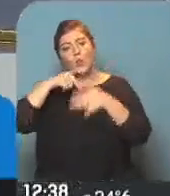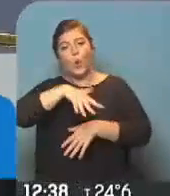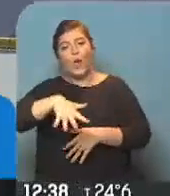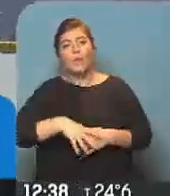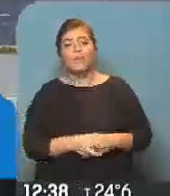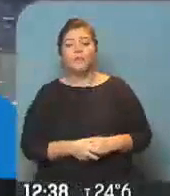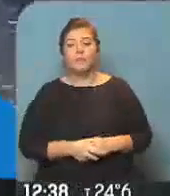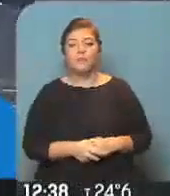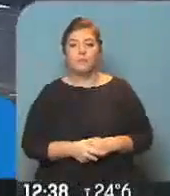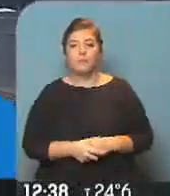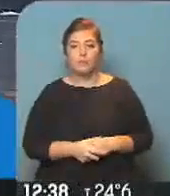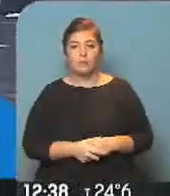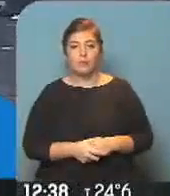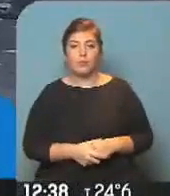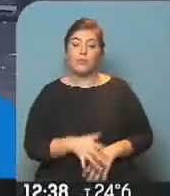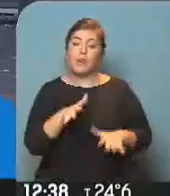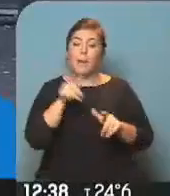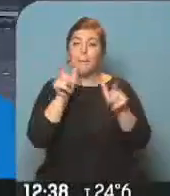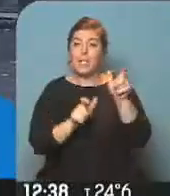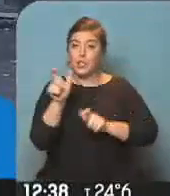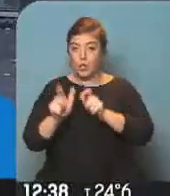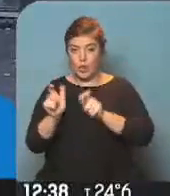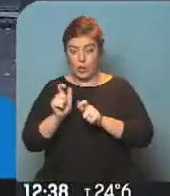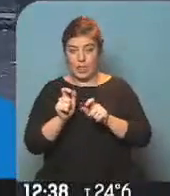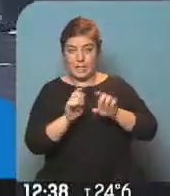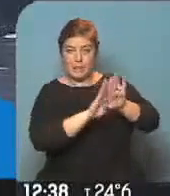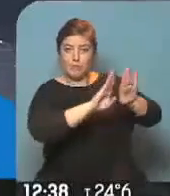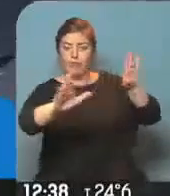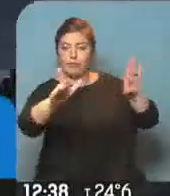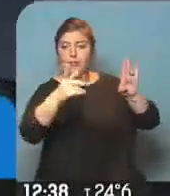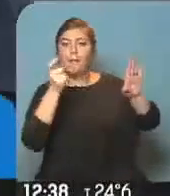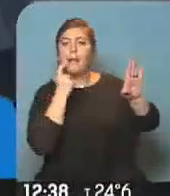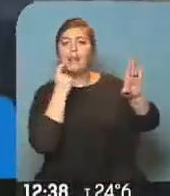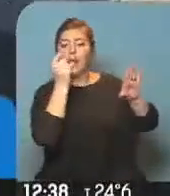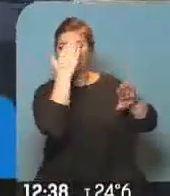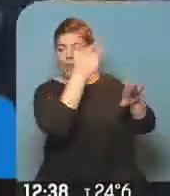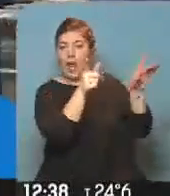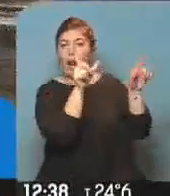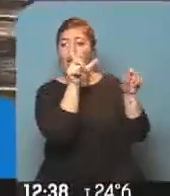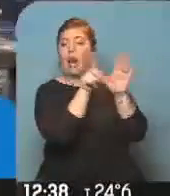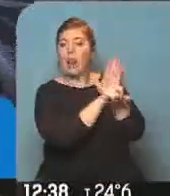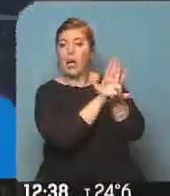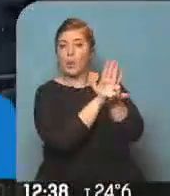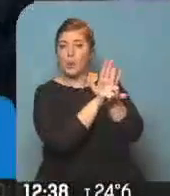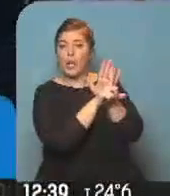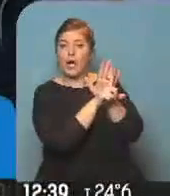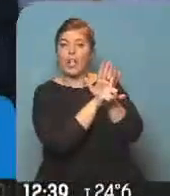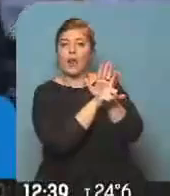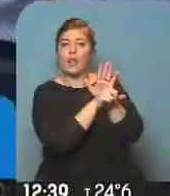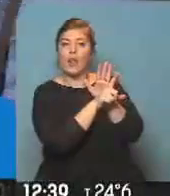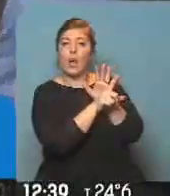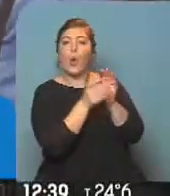Aires. De tanto en tanto, quienes están pegaditos al vallado frente a la legislatura tiran